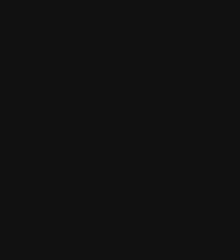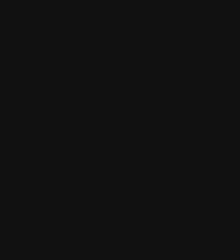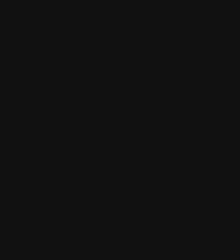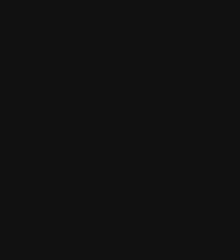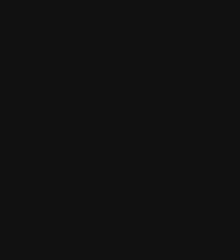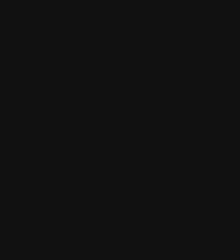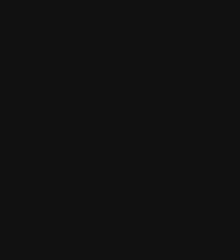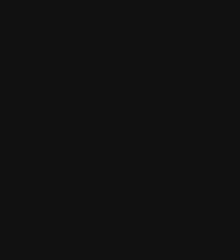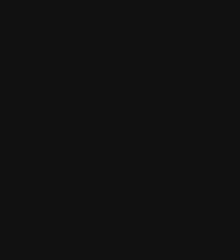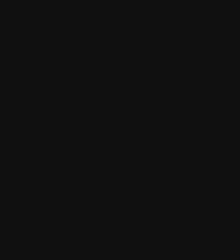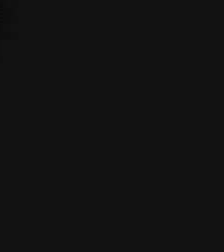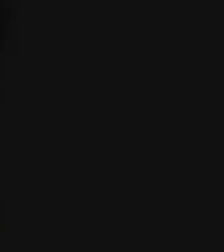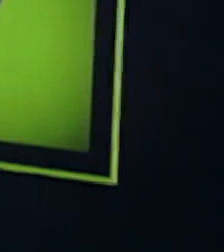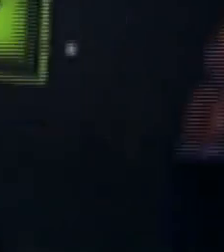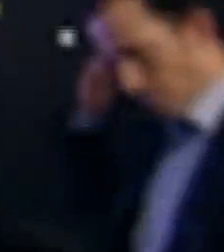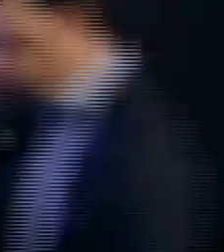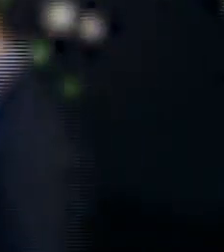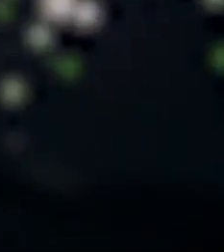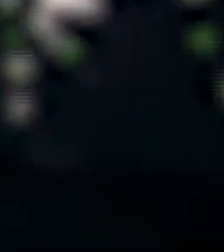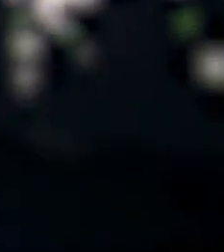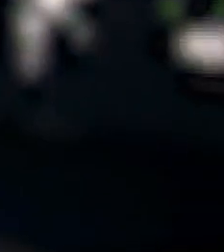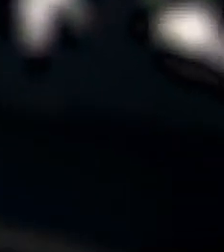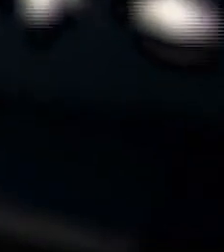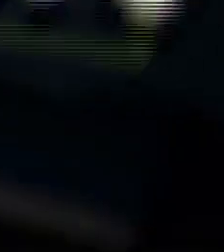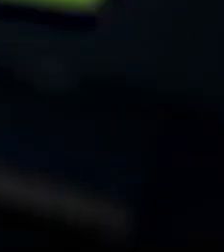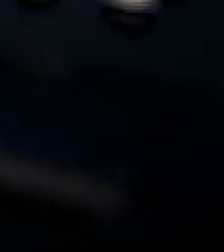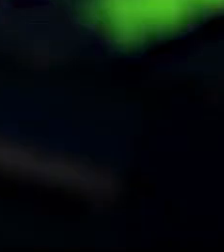octubre, 10:30 de la noche.